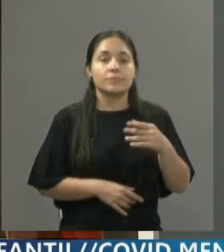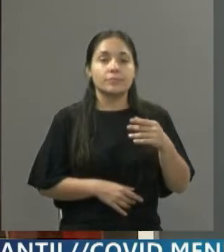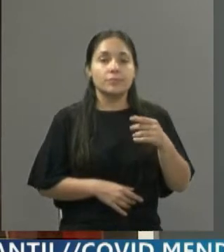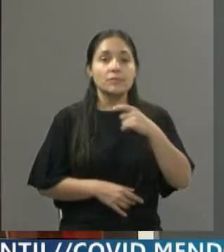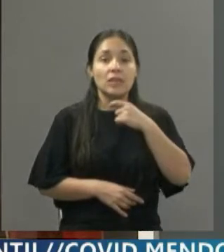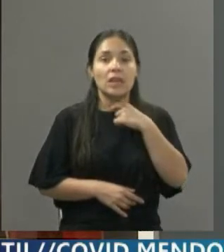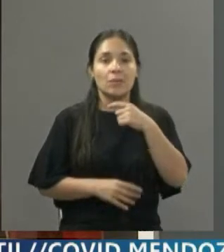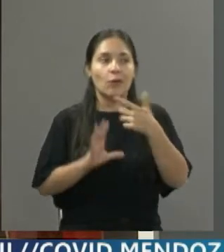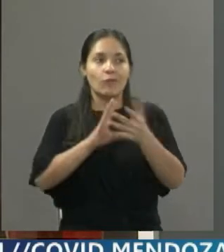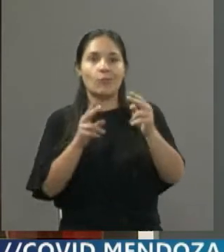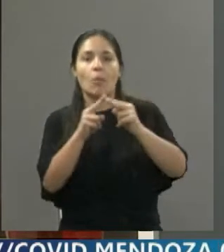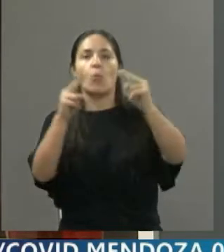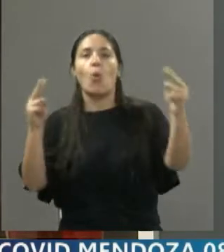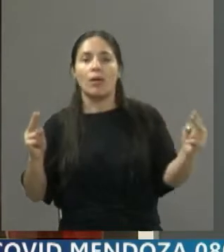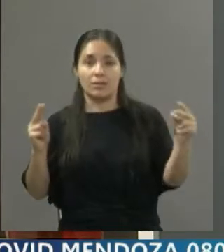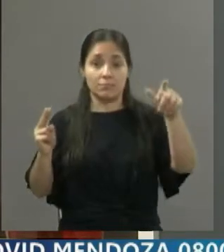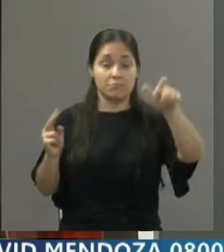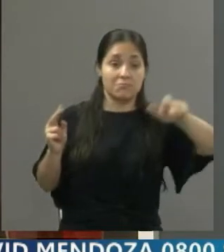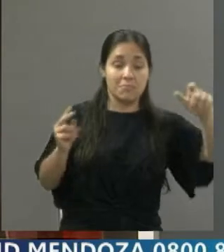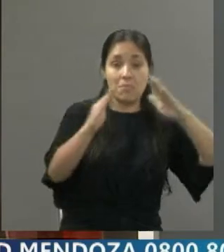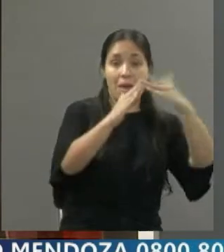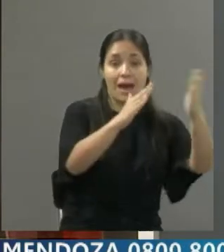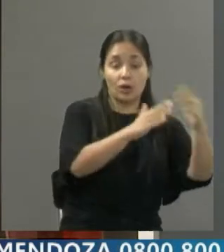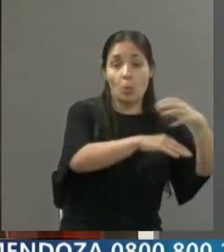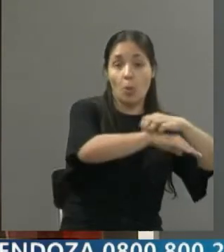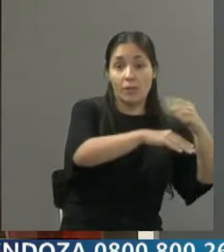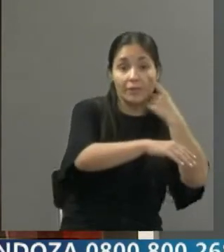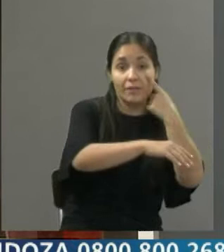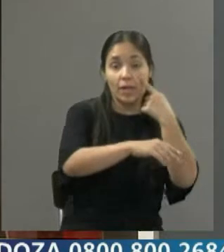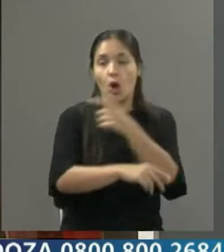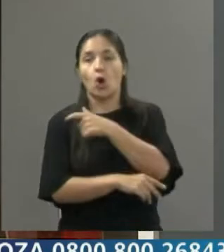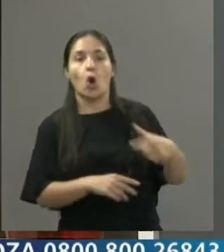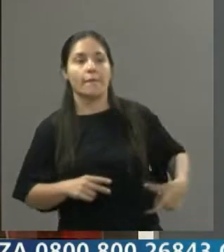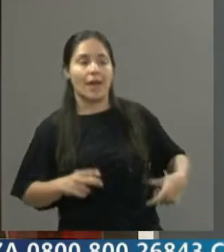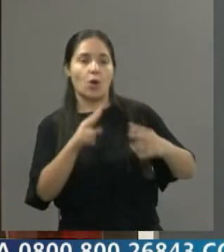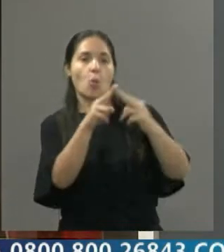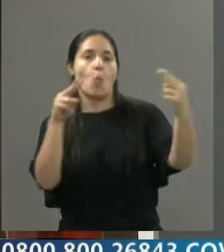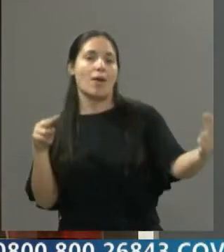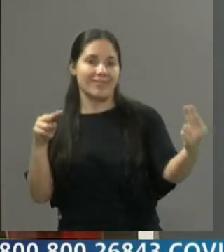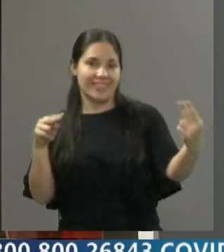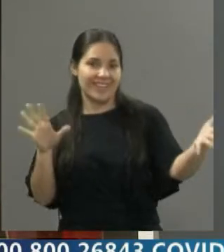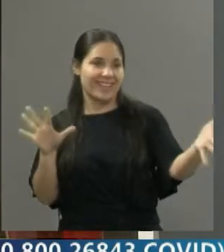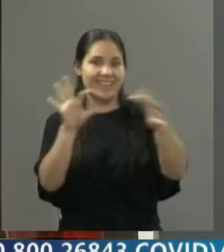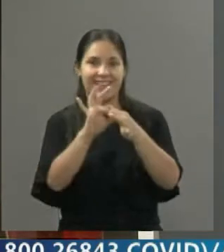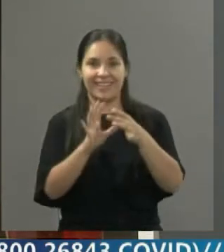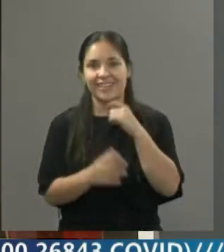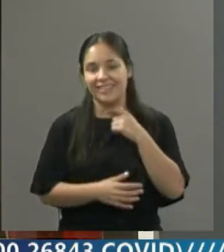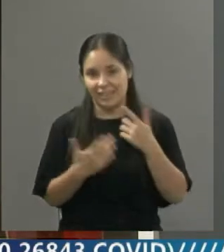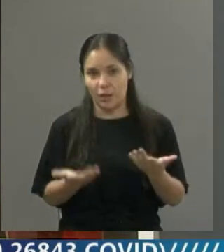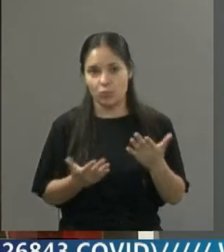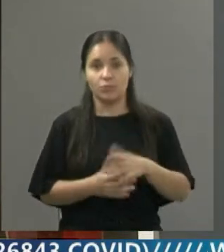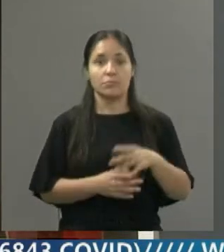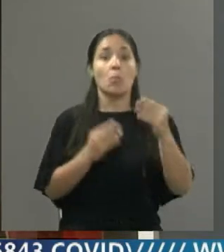ser un puente entre quienes viven en barrios populares y el Estado. ¿Por qué? Porque la relación que tienen los